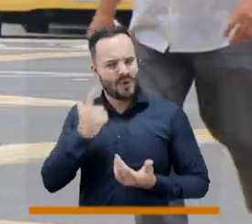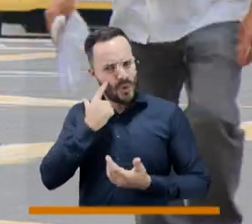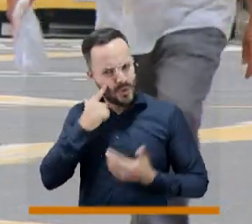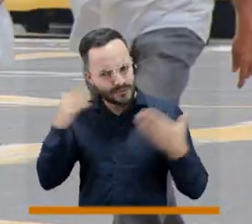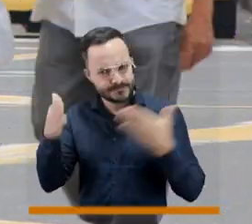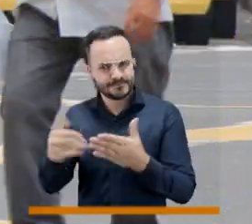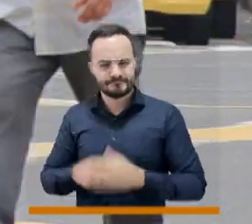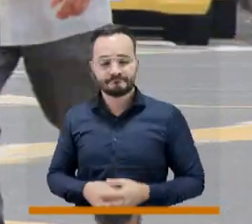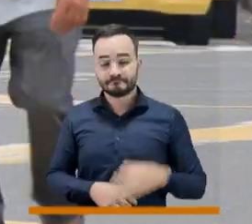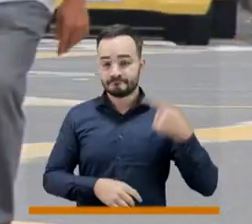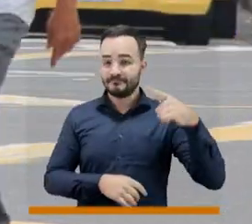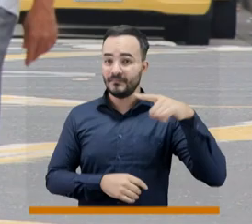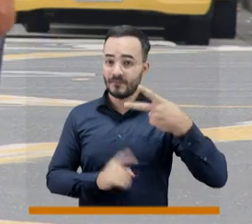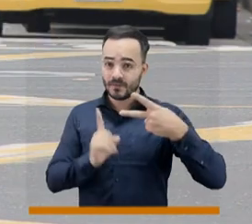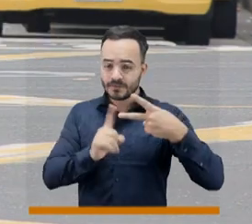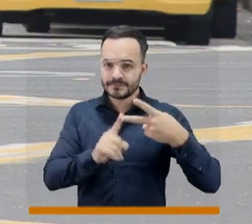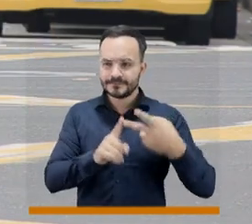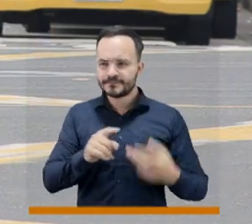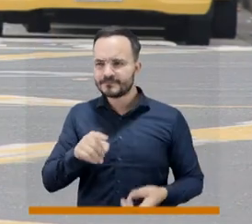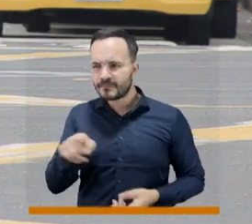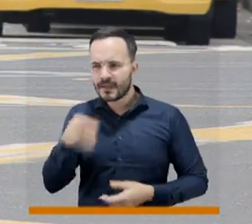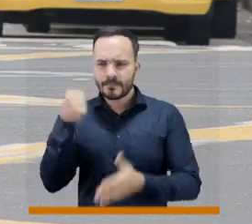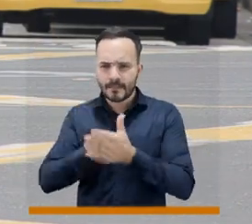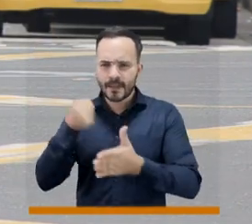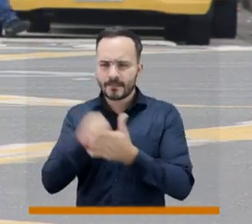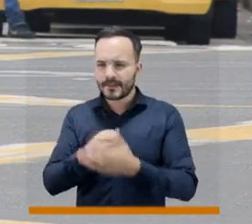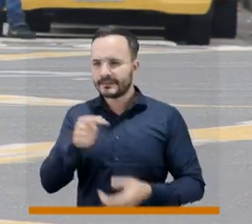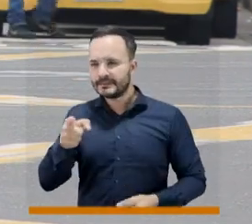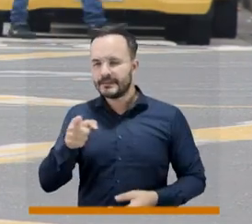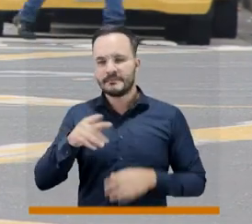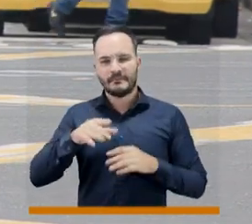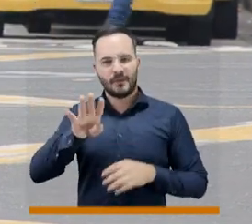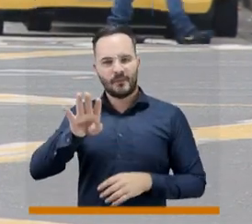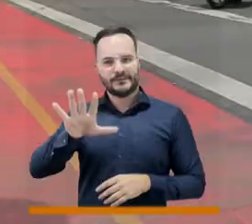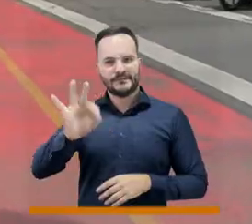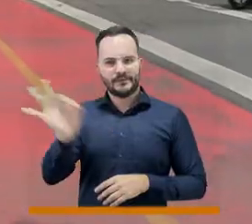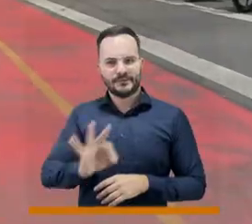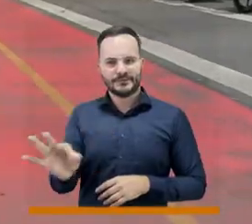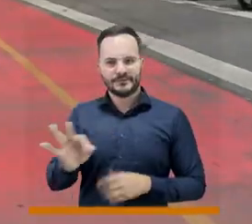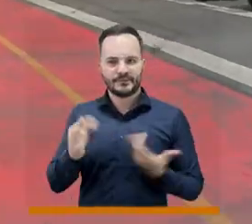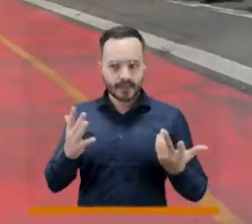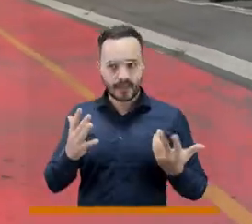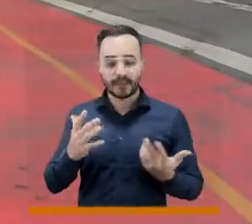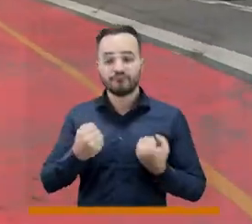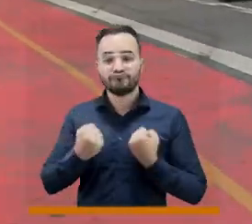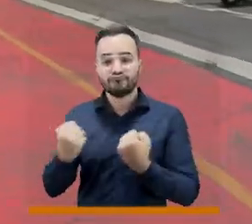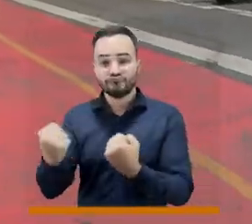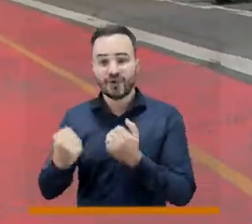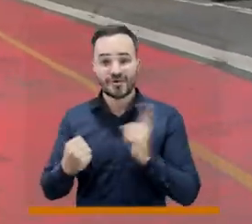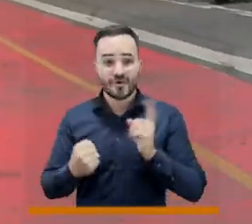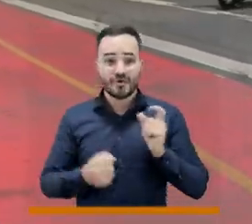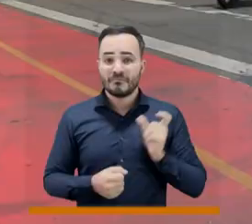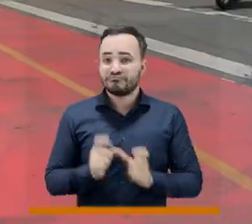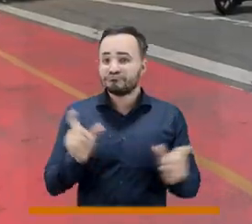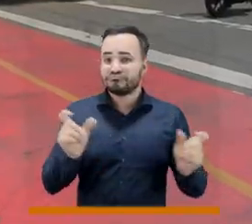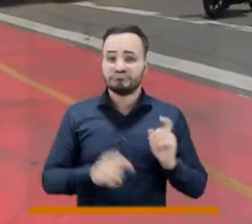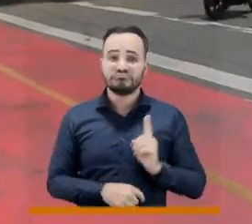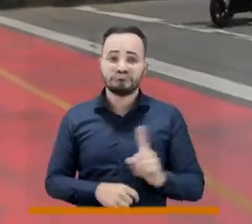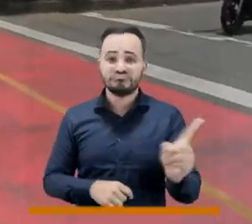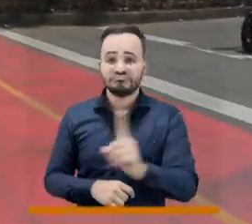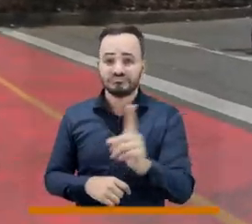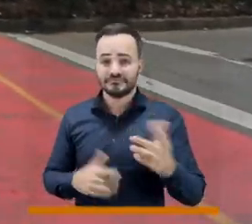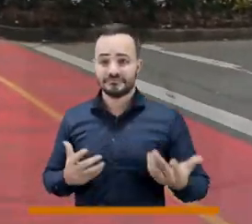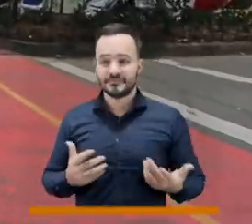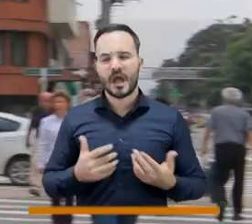205, el 43% de las muertes por incidentes de tránsito son peatones. La mayoría de ellos